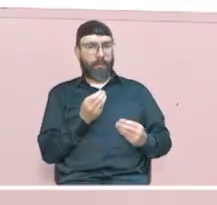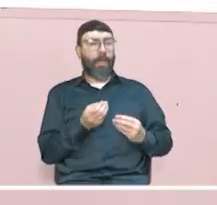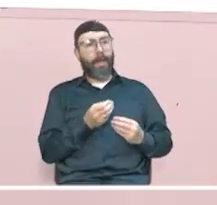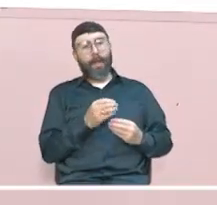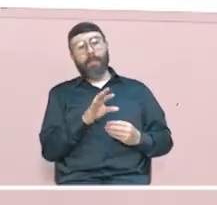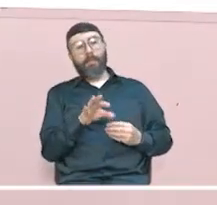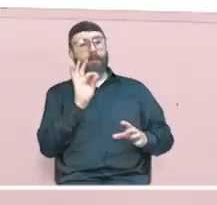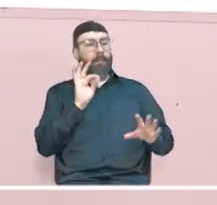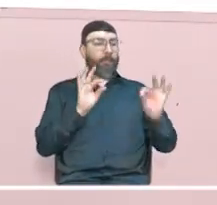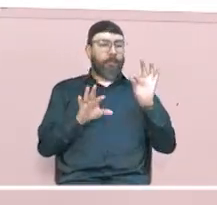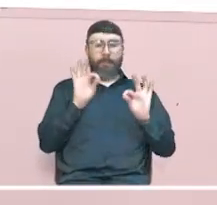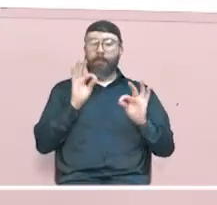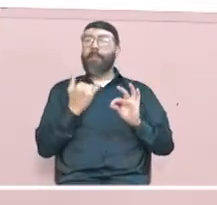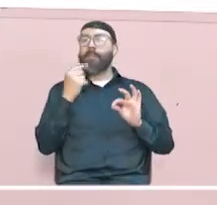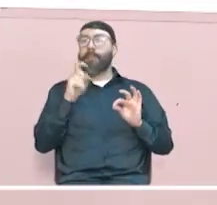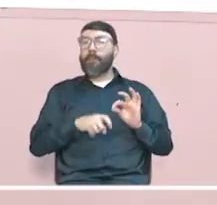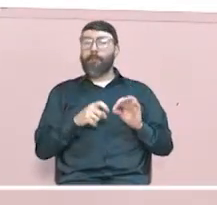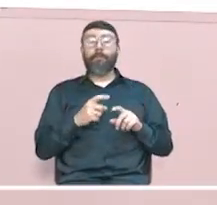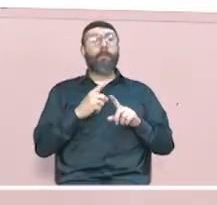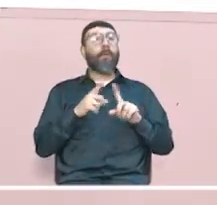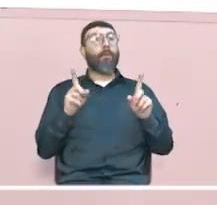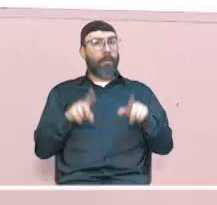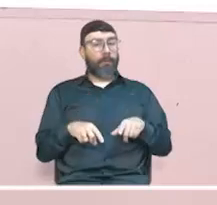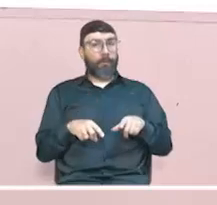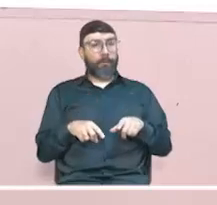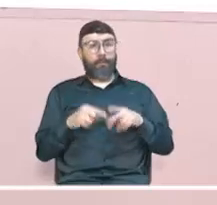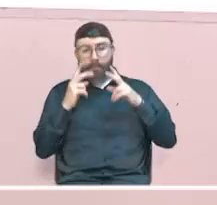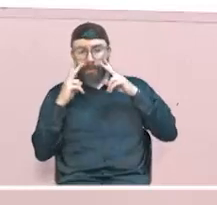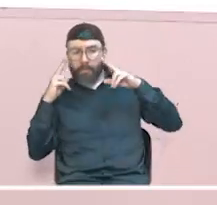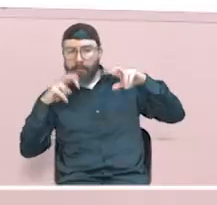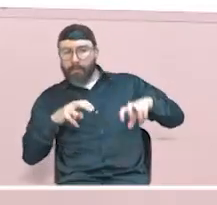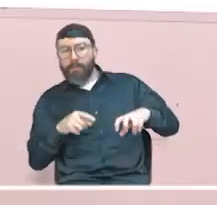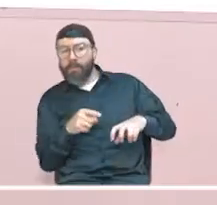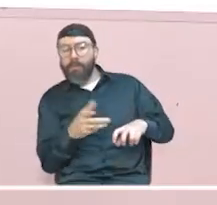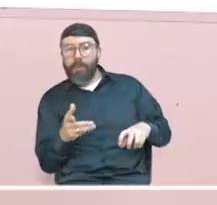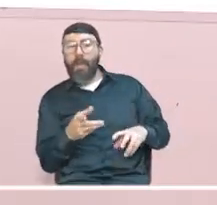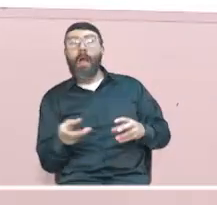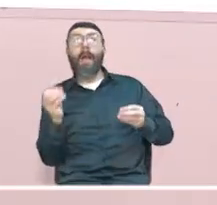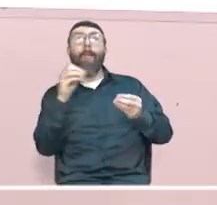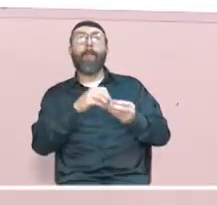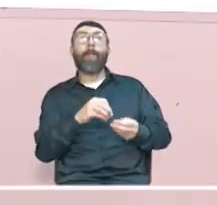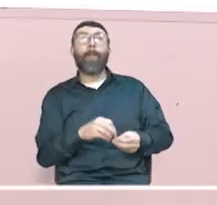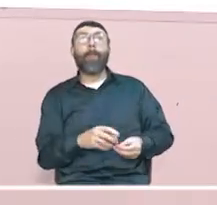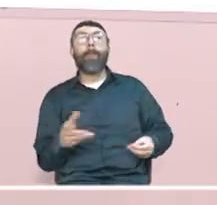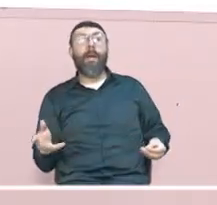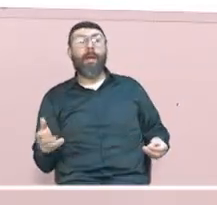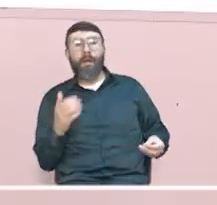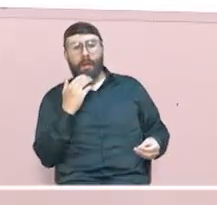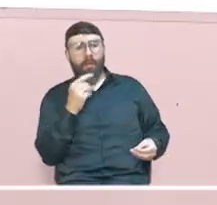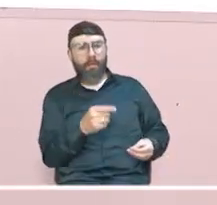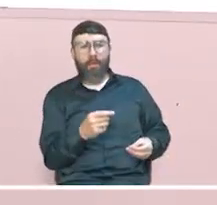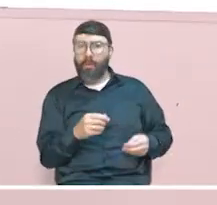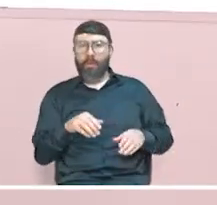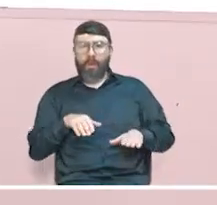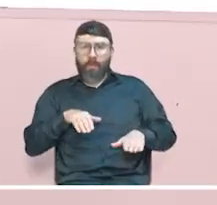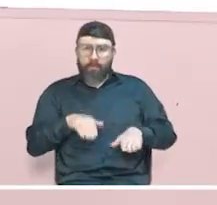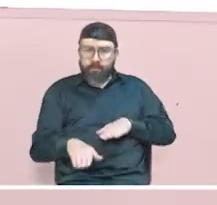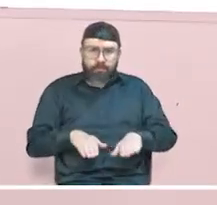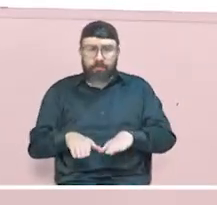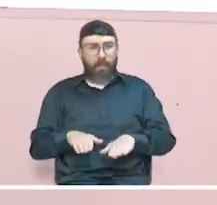de disciplina. Pero también, o sea, ya hay que entrar a considerar otra serie de aspectos como el agarre,